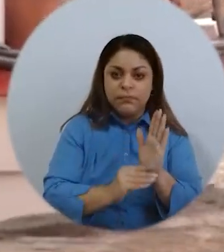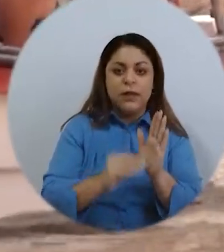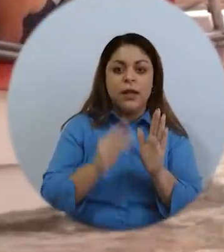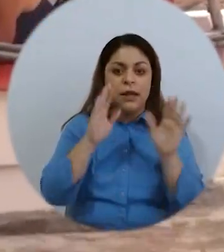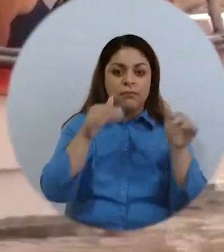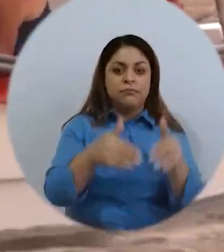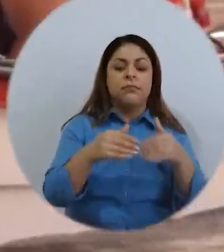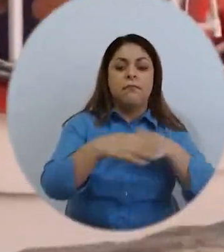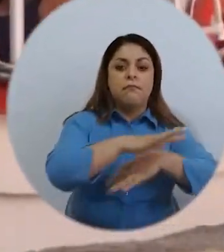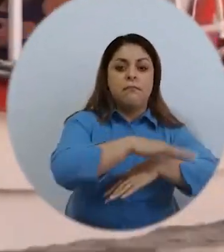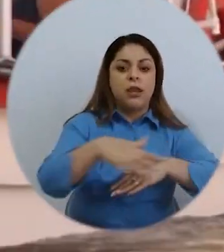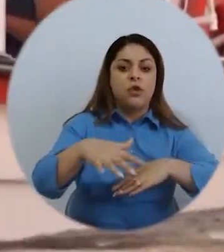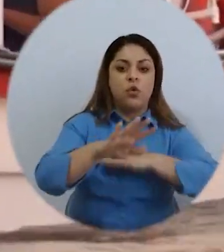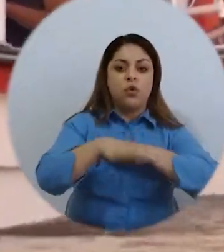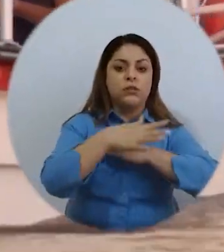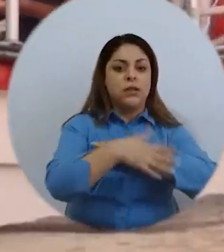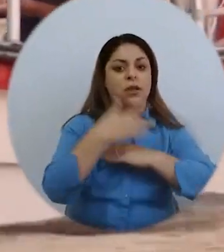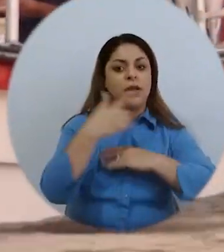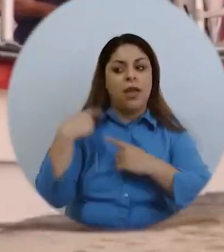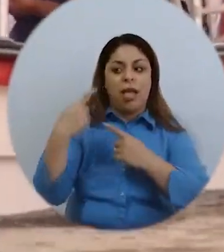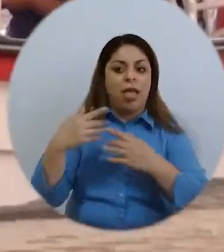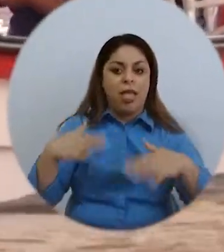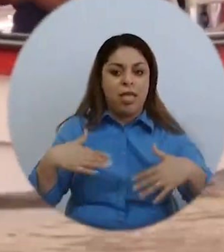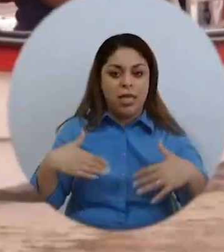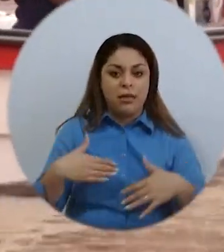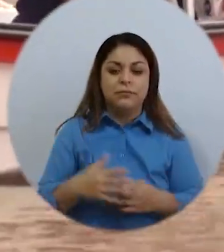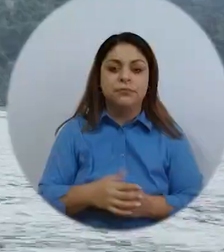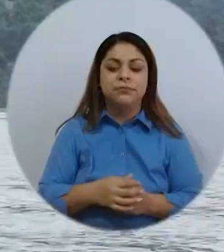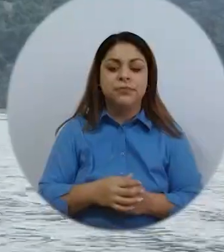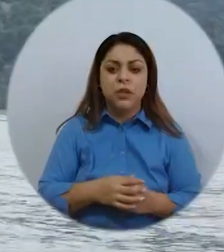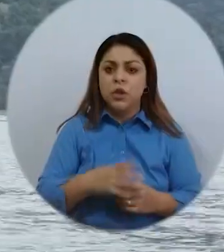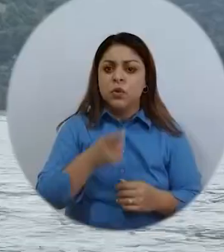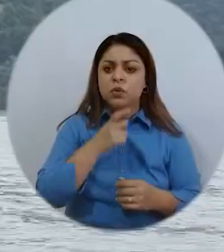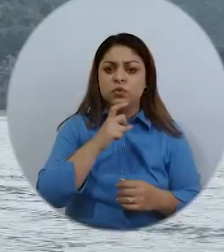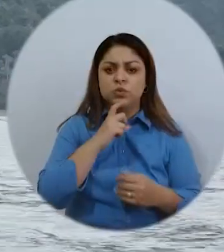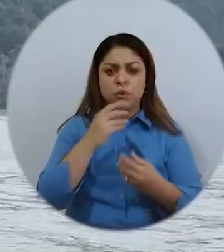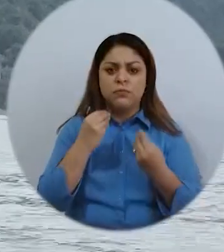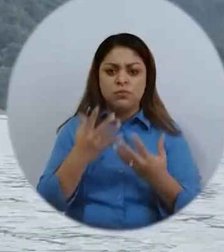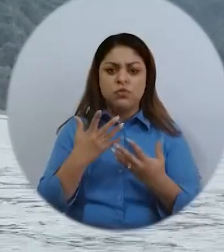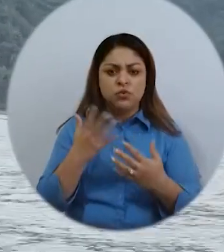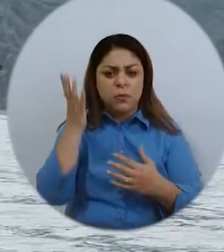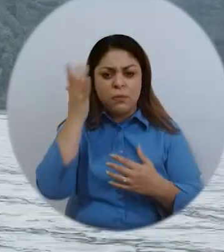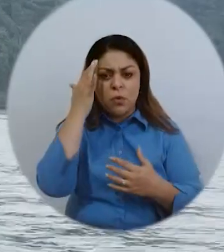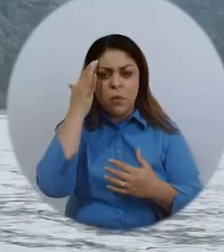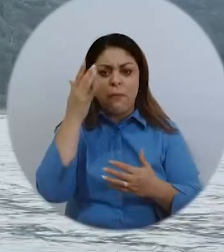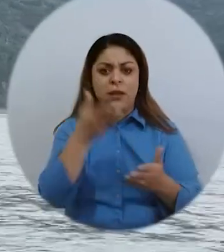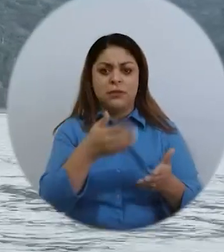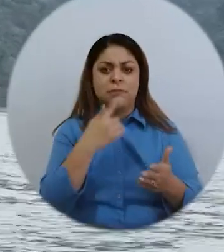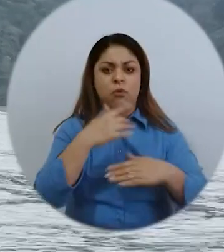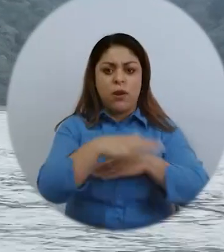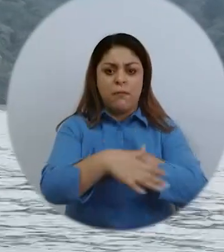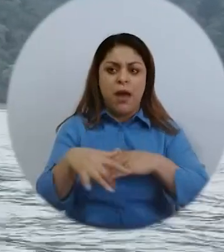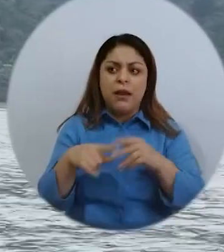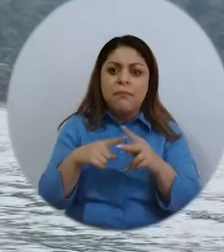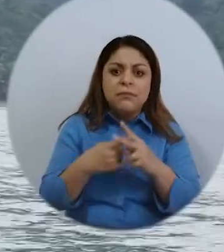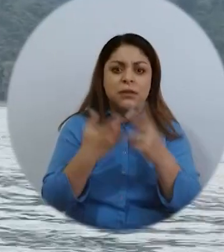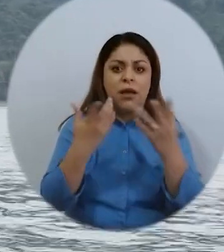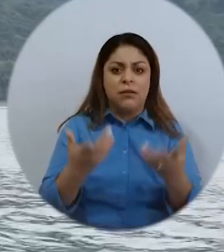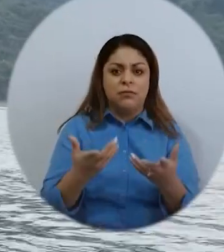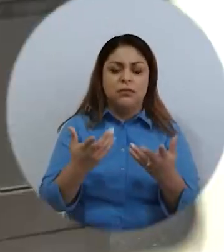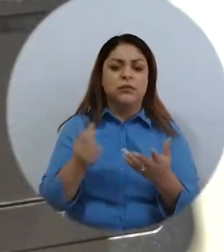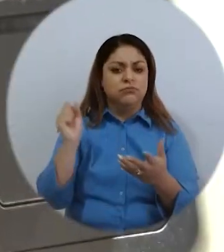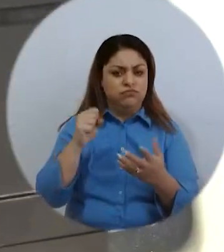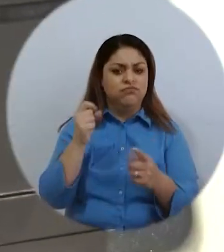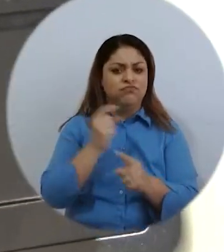parte marino-costera que no hemos tenido, ¿no? Nos costó mucho empezar siquiera a preocuparnos por el mar, eso es